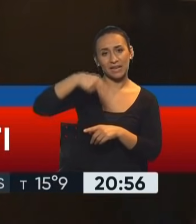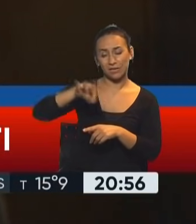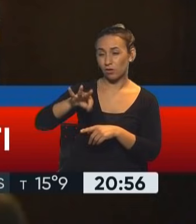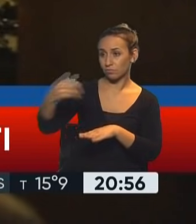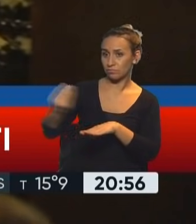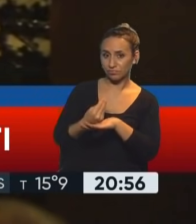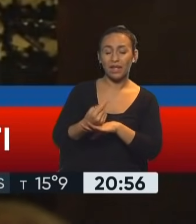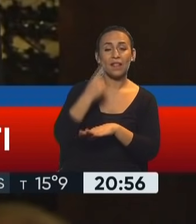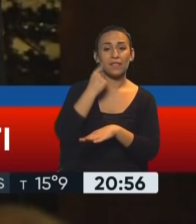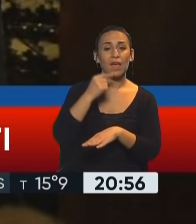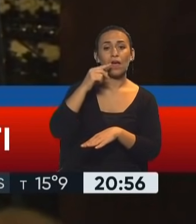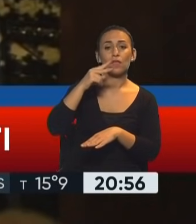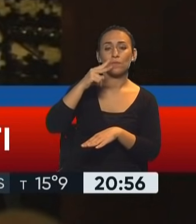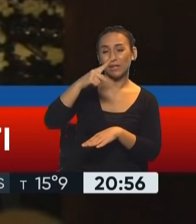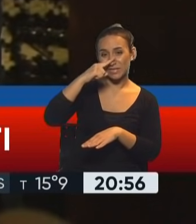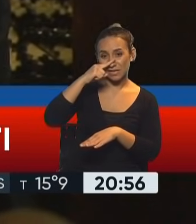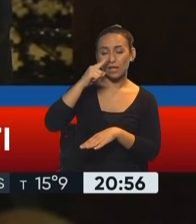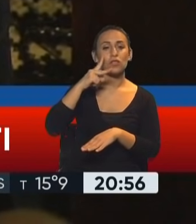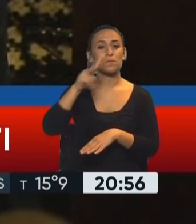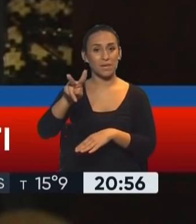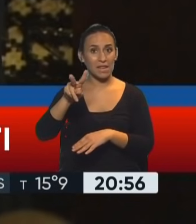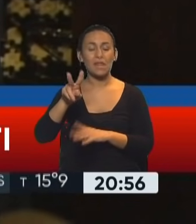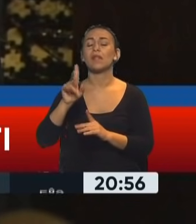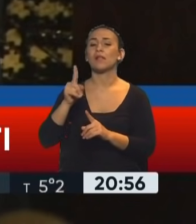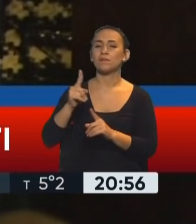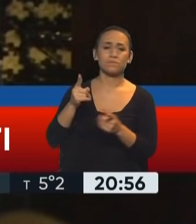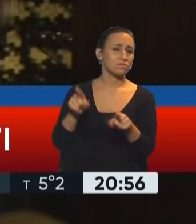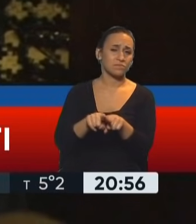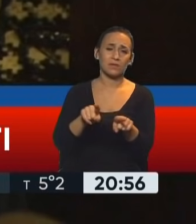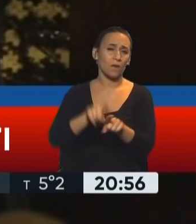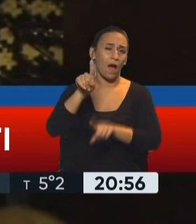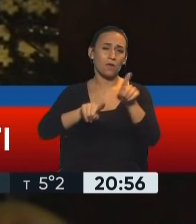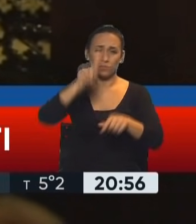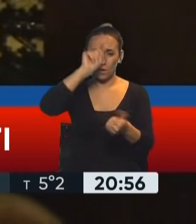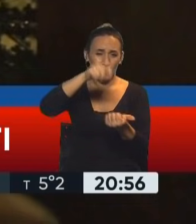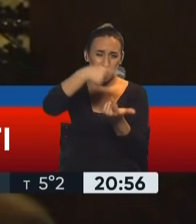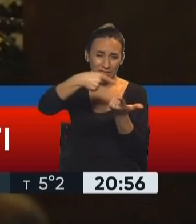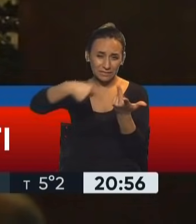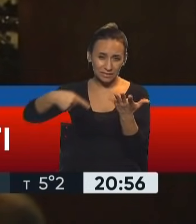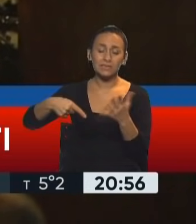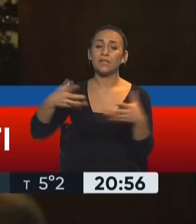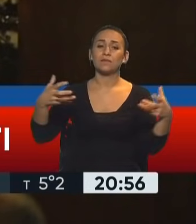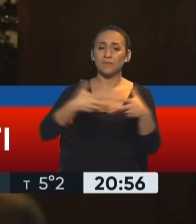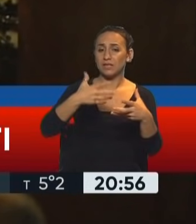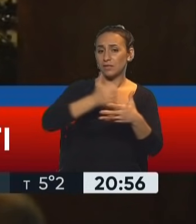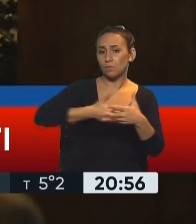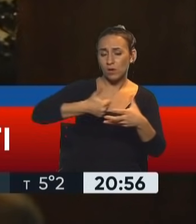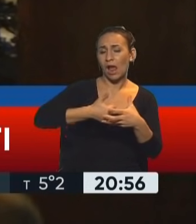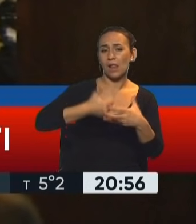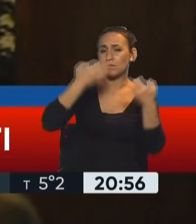acordada 27-2000. Lamentablemente repite uno de los vicios de algunos de los jueces de aquella composición del tribunal moral y